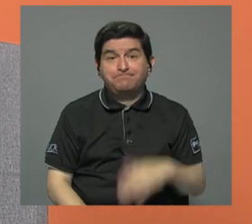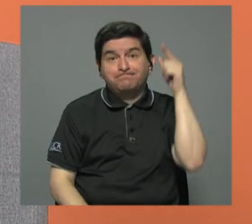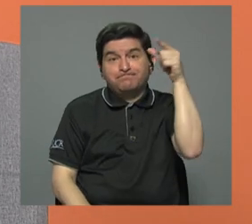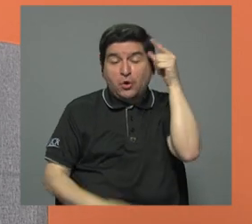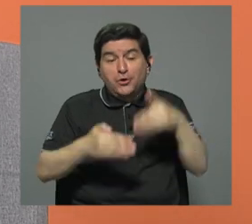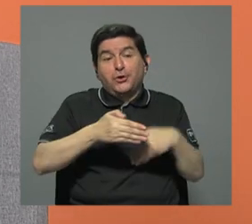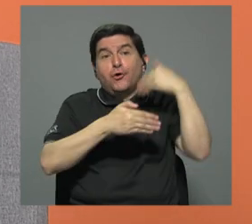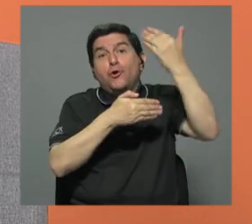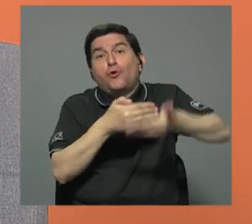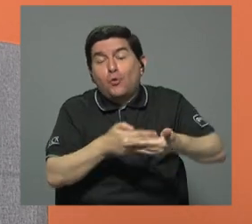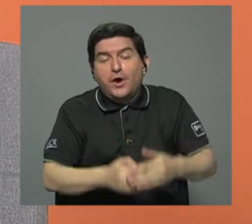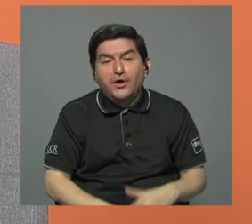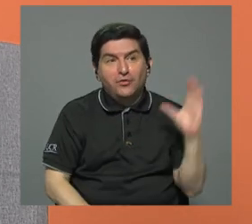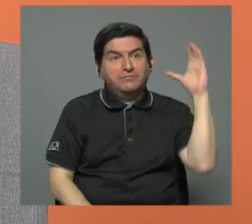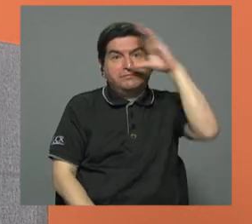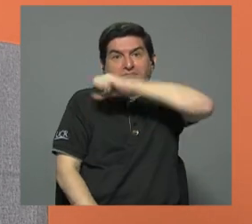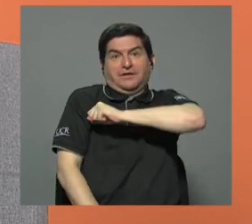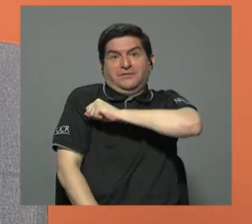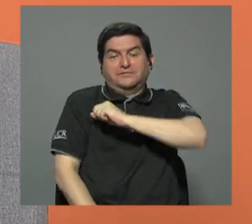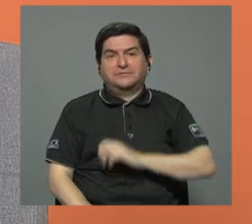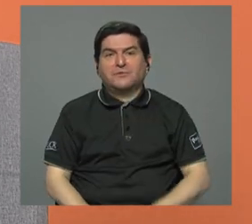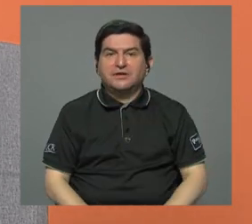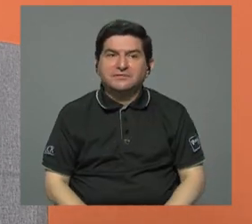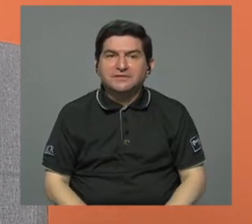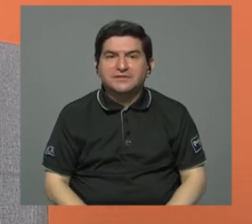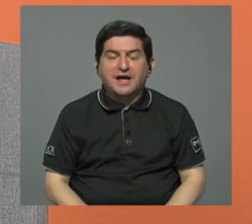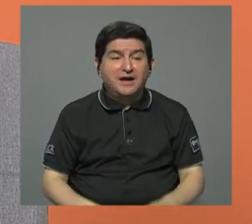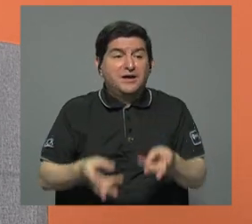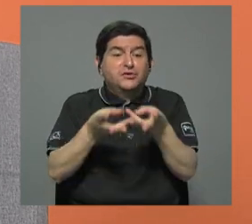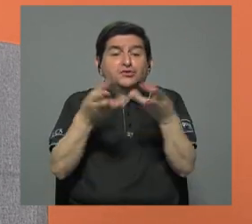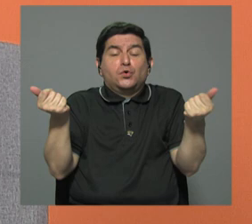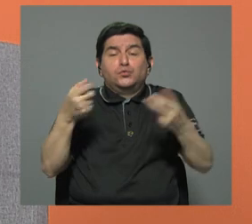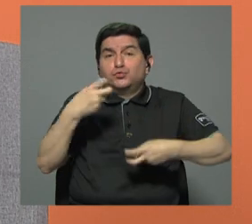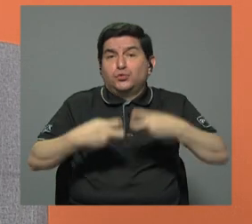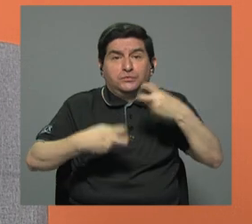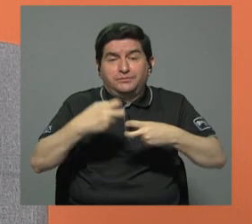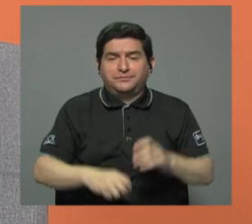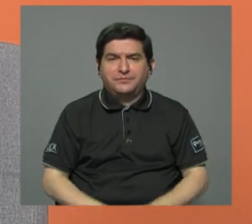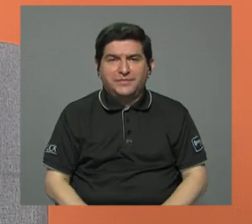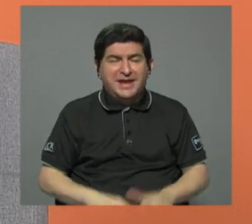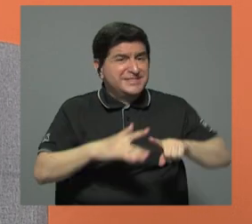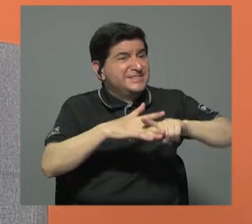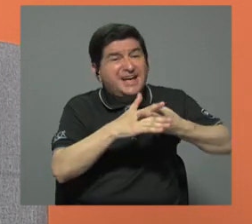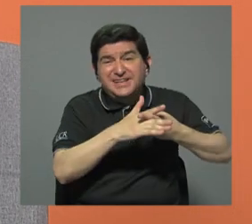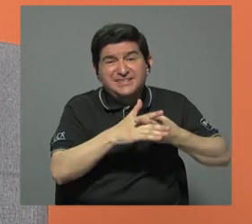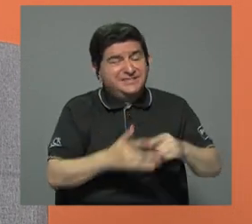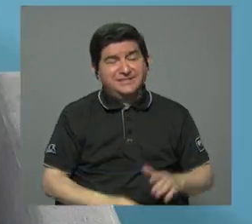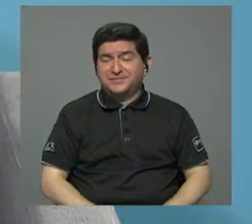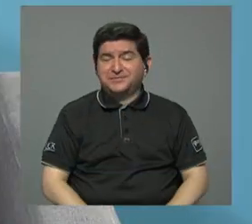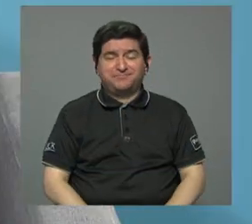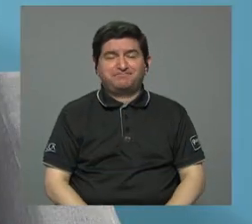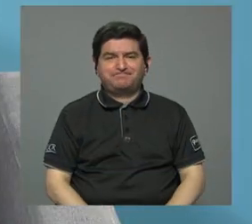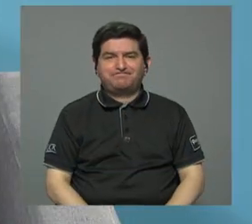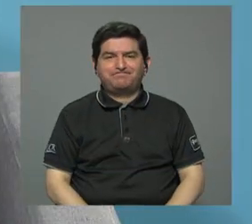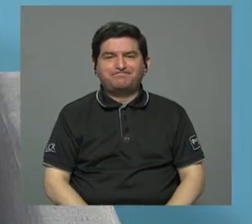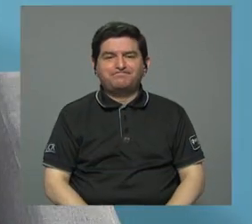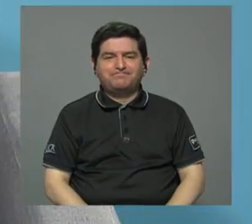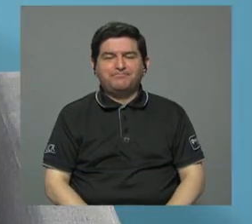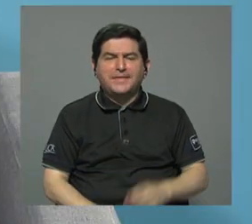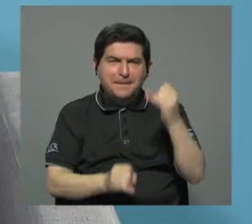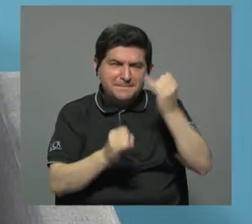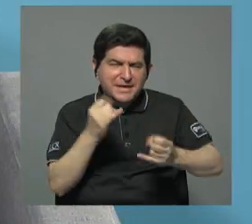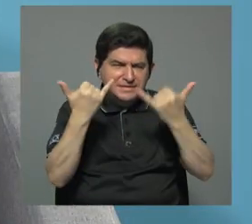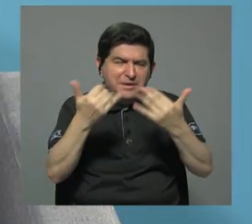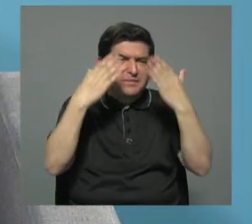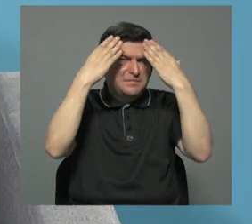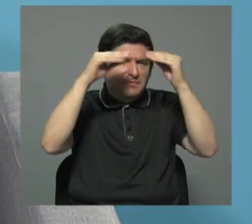que más adelante nos daremos cuenta cómo va a resolverse este tema, porque apenas está iniciando en realidad. Sí, bueno, nada más para cerrar ya